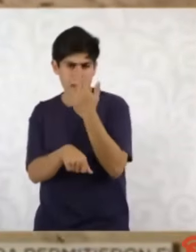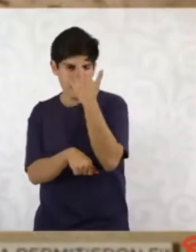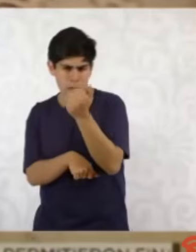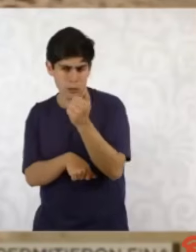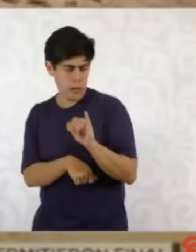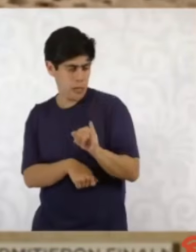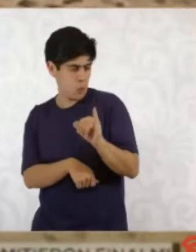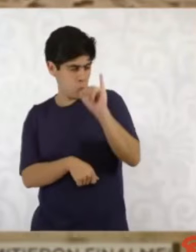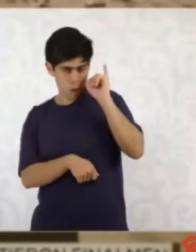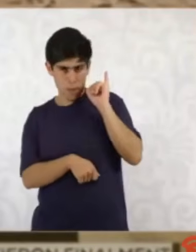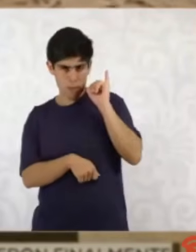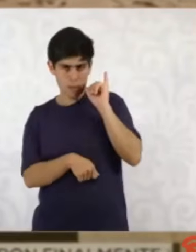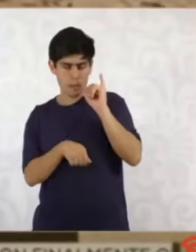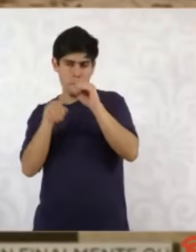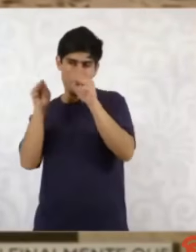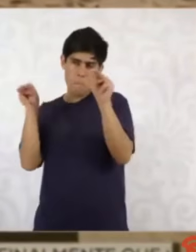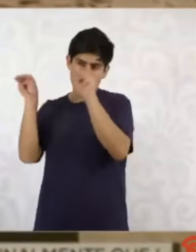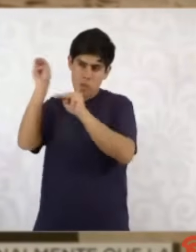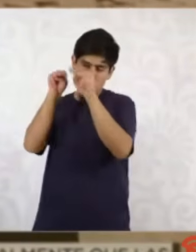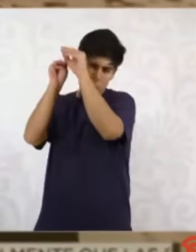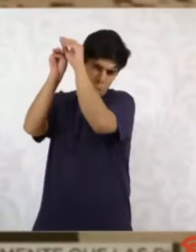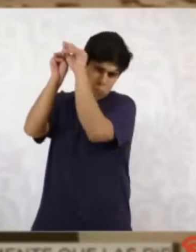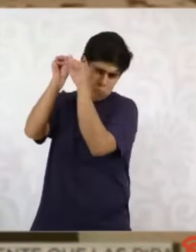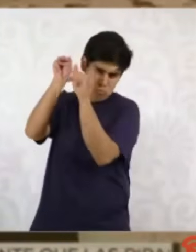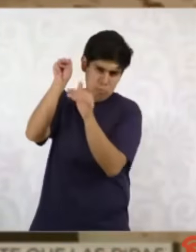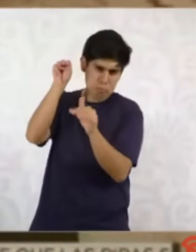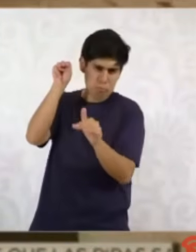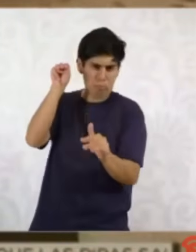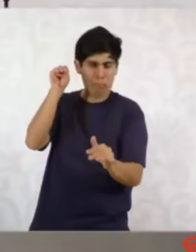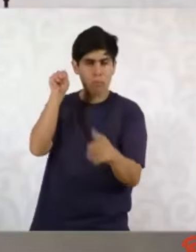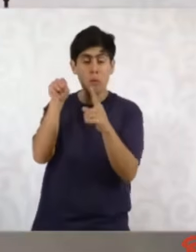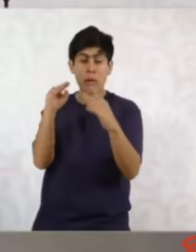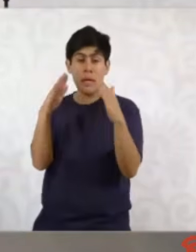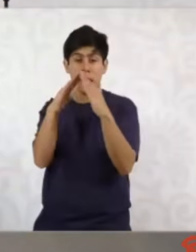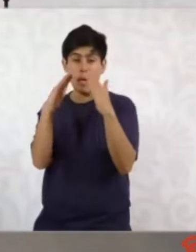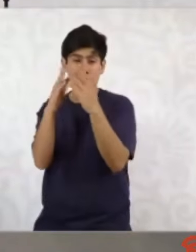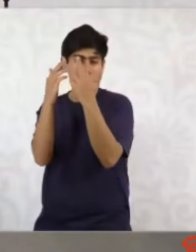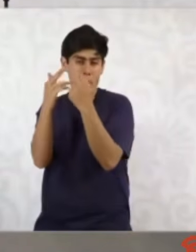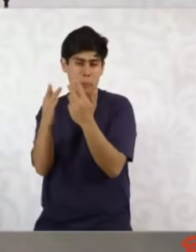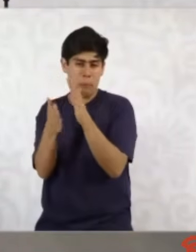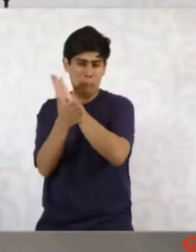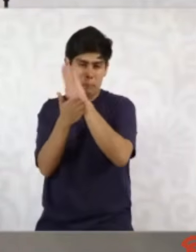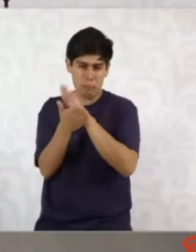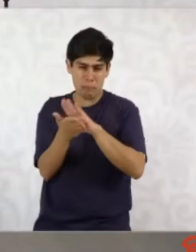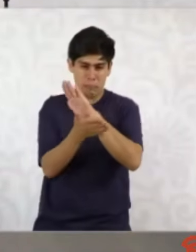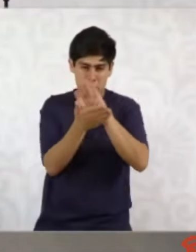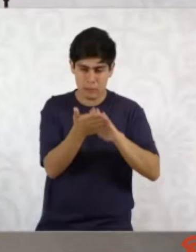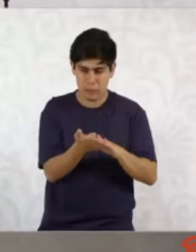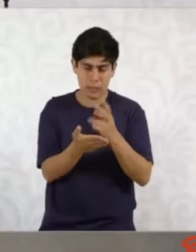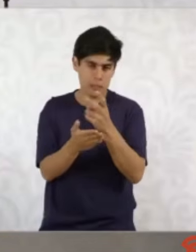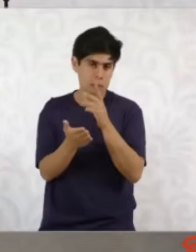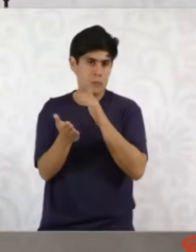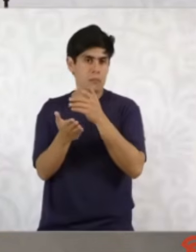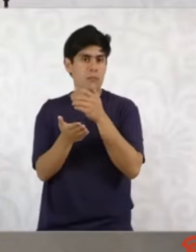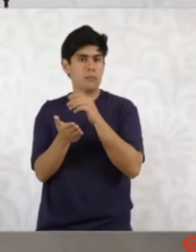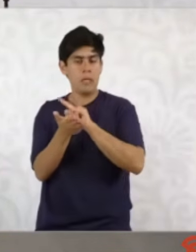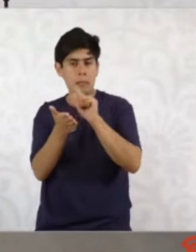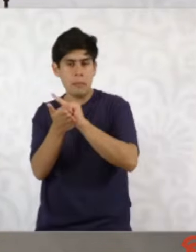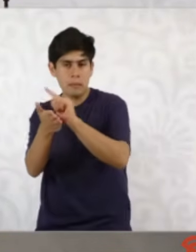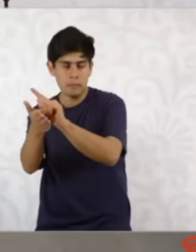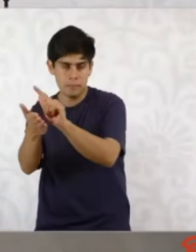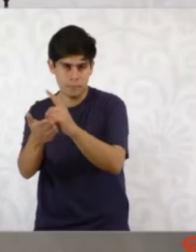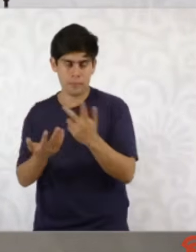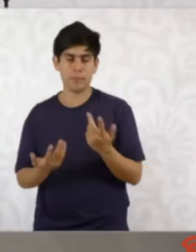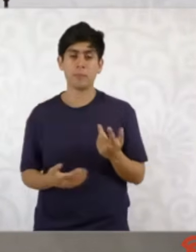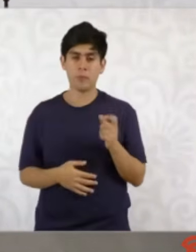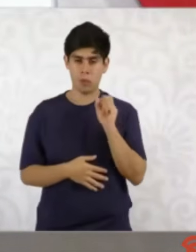una barranca desbordara sus aguas, afectando a decenas de casas. Este es